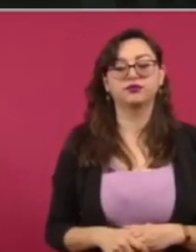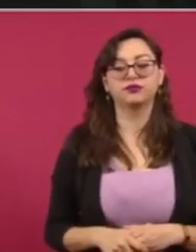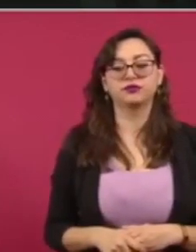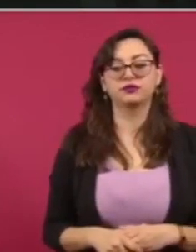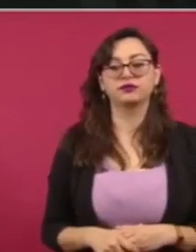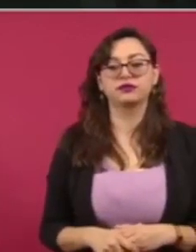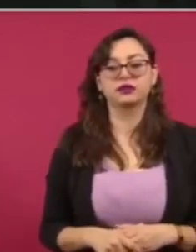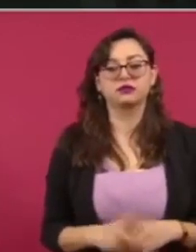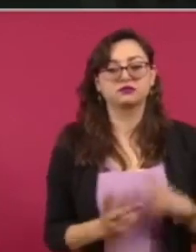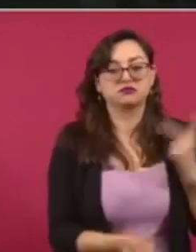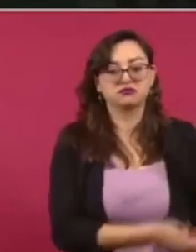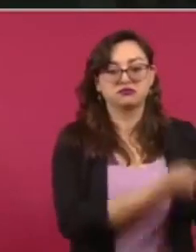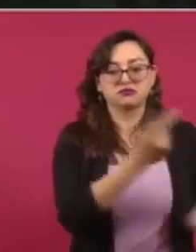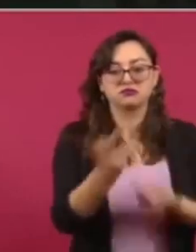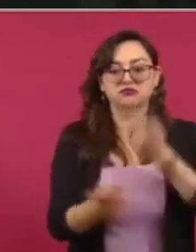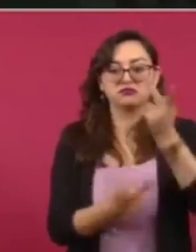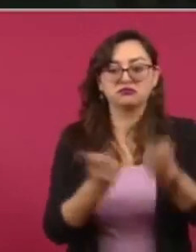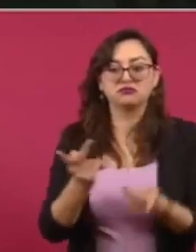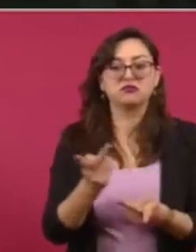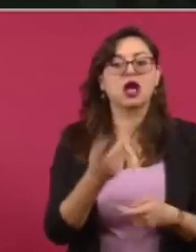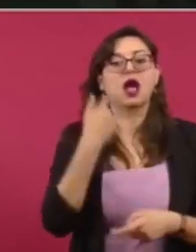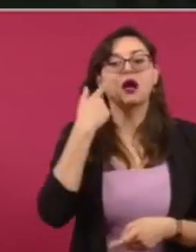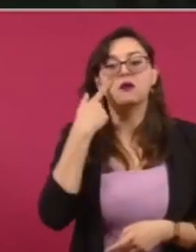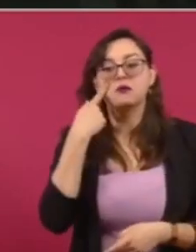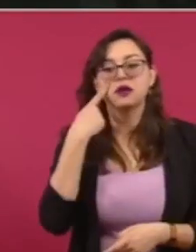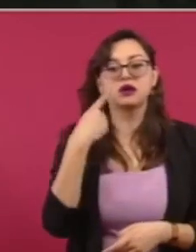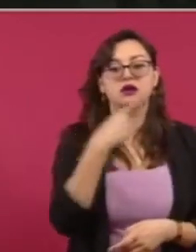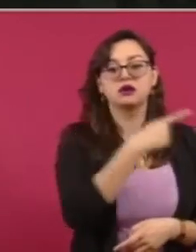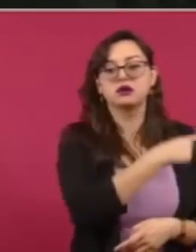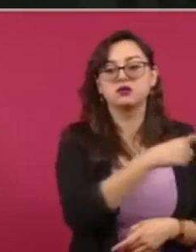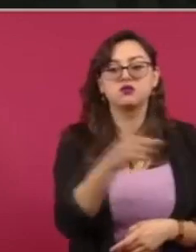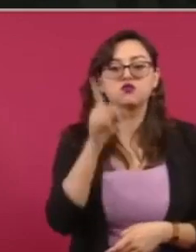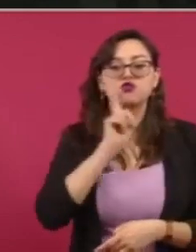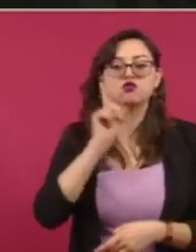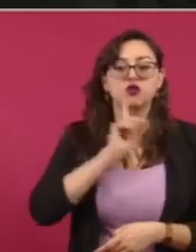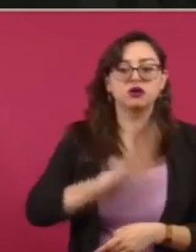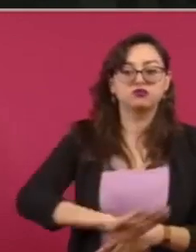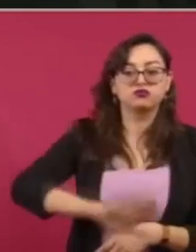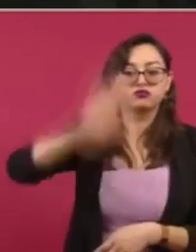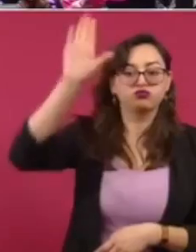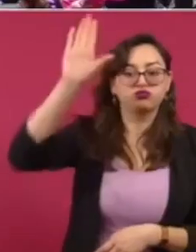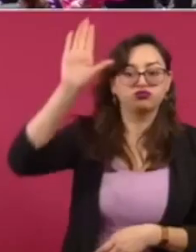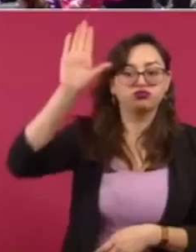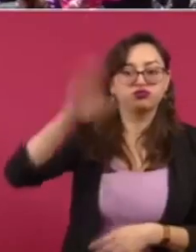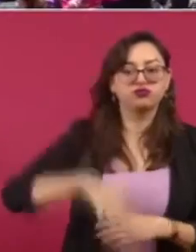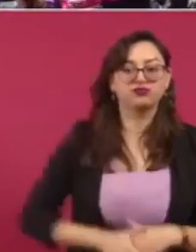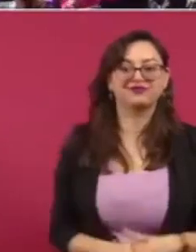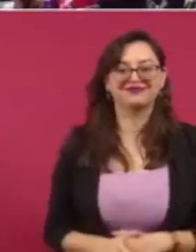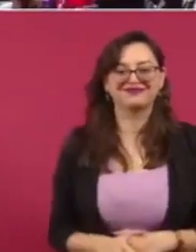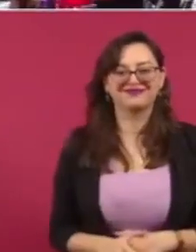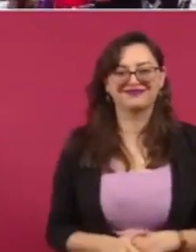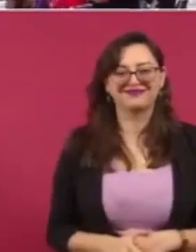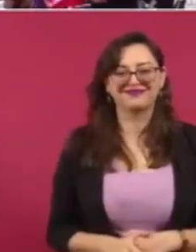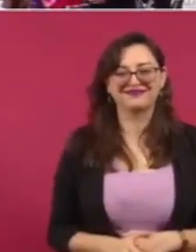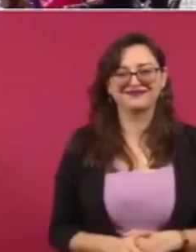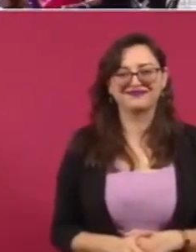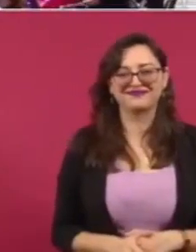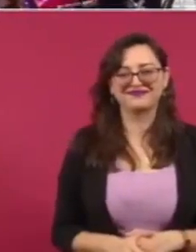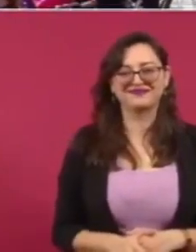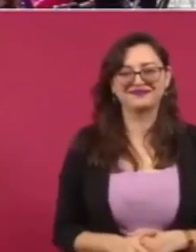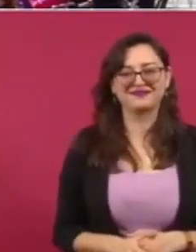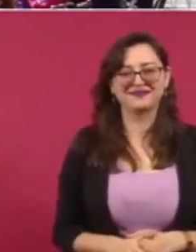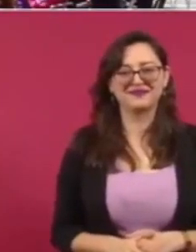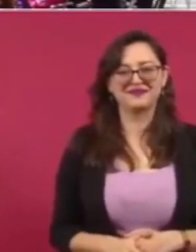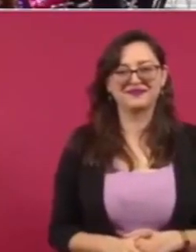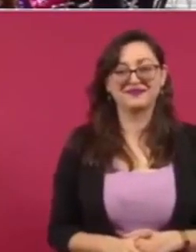pero de esto hay otra versión, la versión de lo que ocurrió en las calles, allá en la Ciudad de México, que está ocurriendo acá en